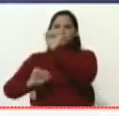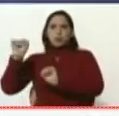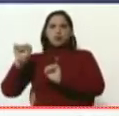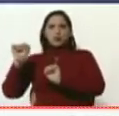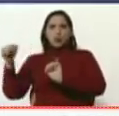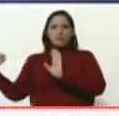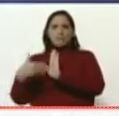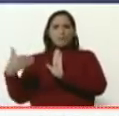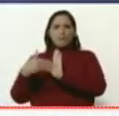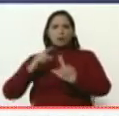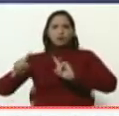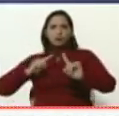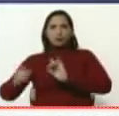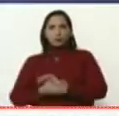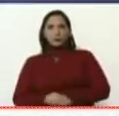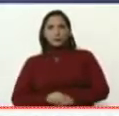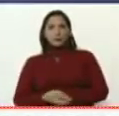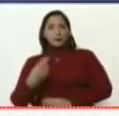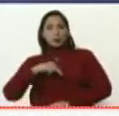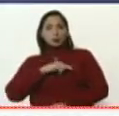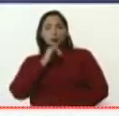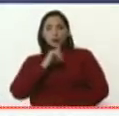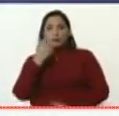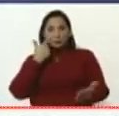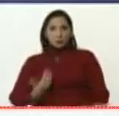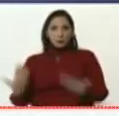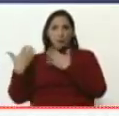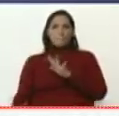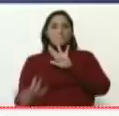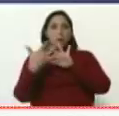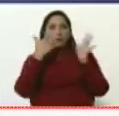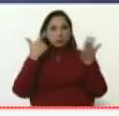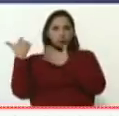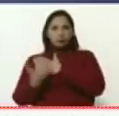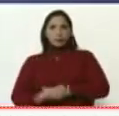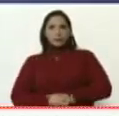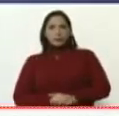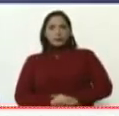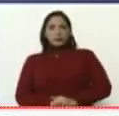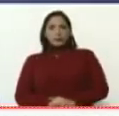tipo de acciones. Con esta información, nosotros vamos a devolver nuevamente el pase a los estudios. Adelante.